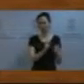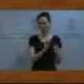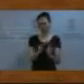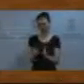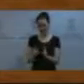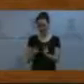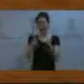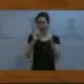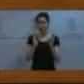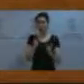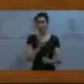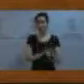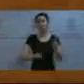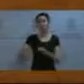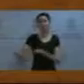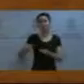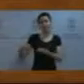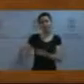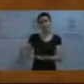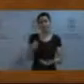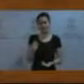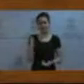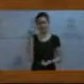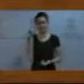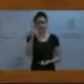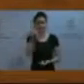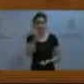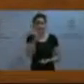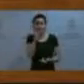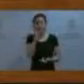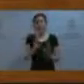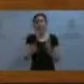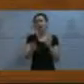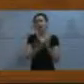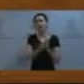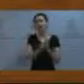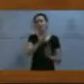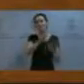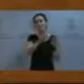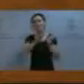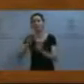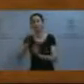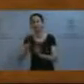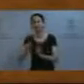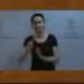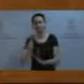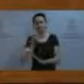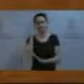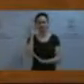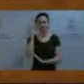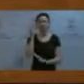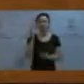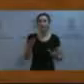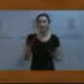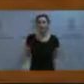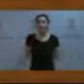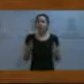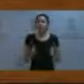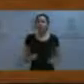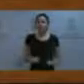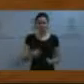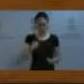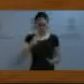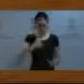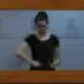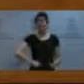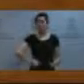concurrencia en los suministros y vulneración de la ley de 1991. Como antes le indicaba, no somos los únicos que